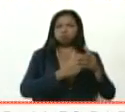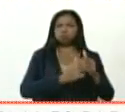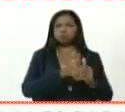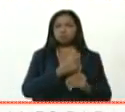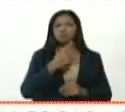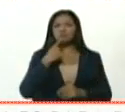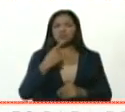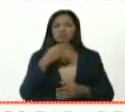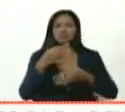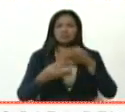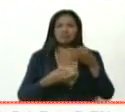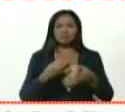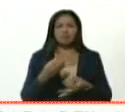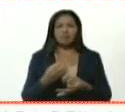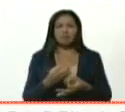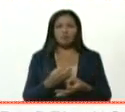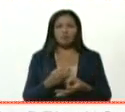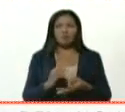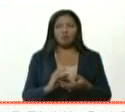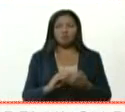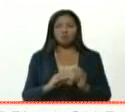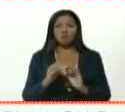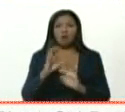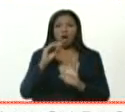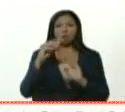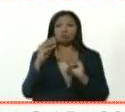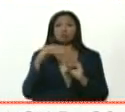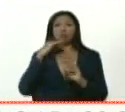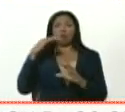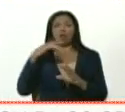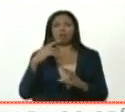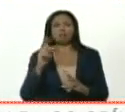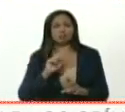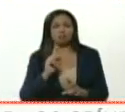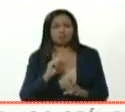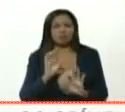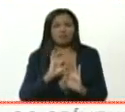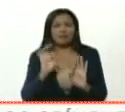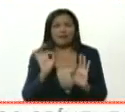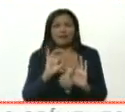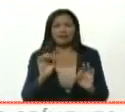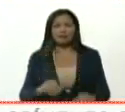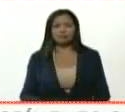hablando de más ni exagerando ni una coma.